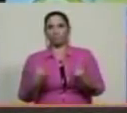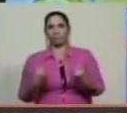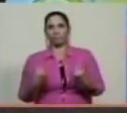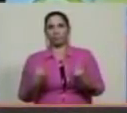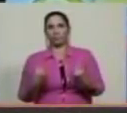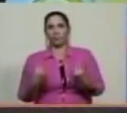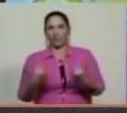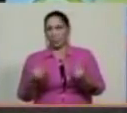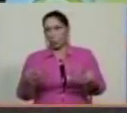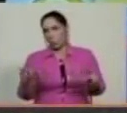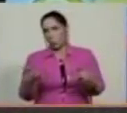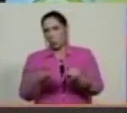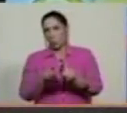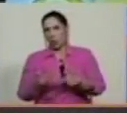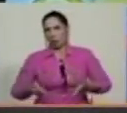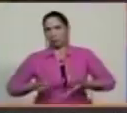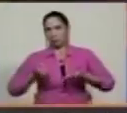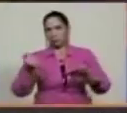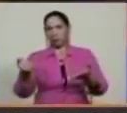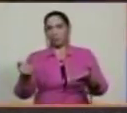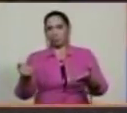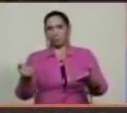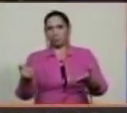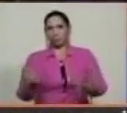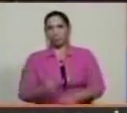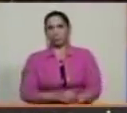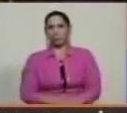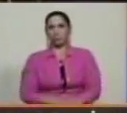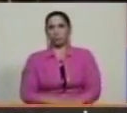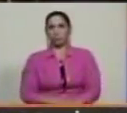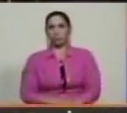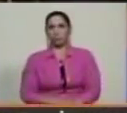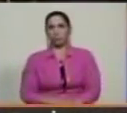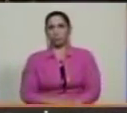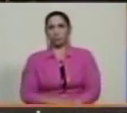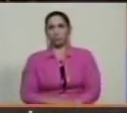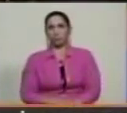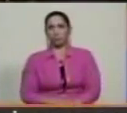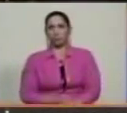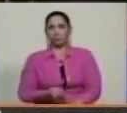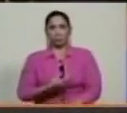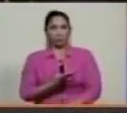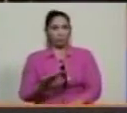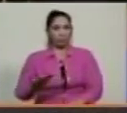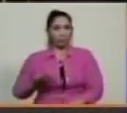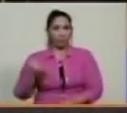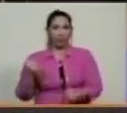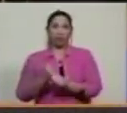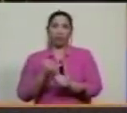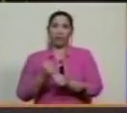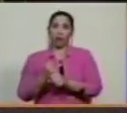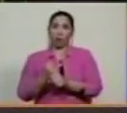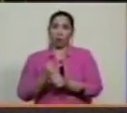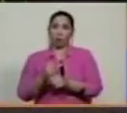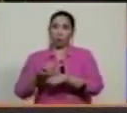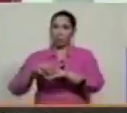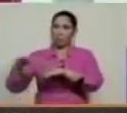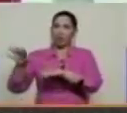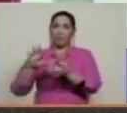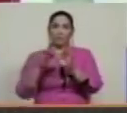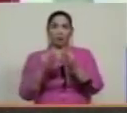recompensa. Es más, muchos de los que se dedican a esto dejan hasta su familia.